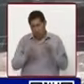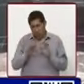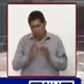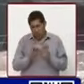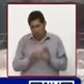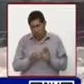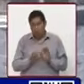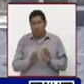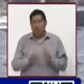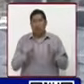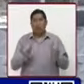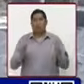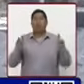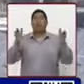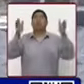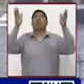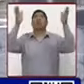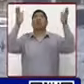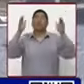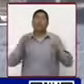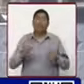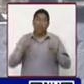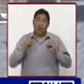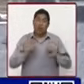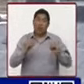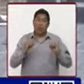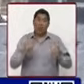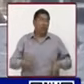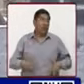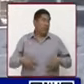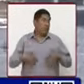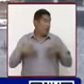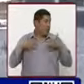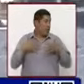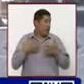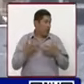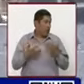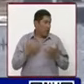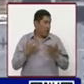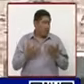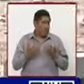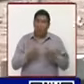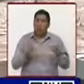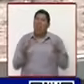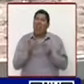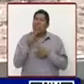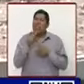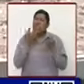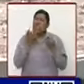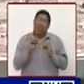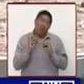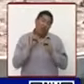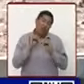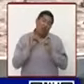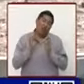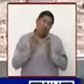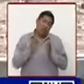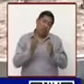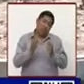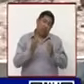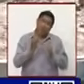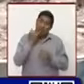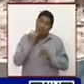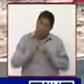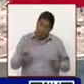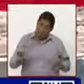detalles el mausoleo que en el Campo Santo le va a dar vida, le va a dar un lugar a quienes quieran colocar sus lápidas de